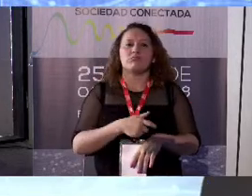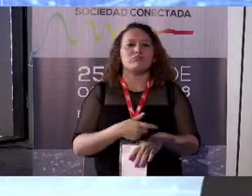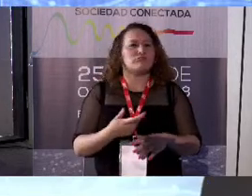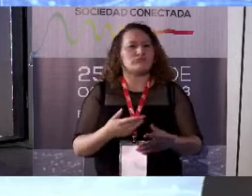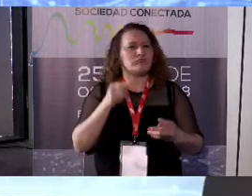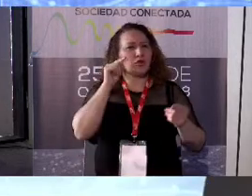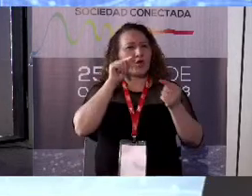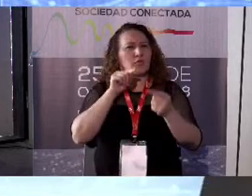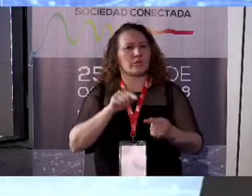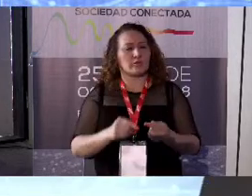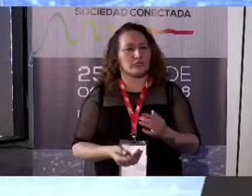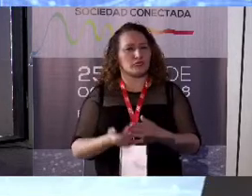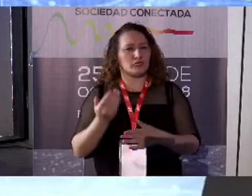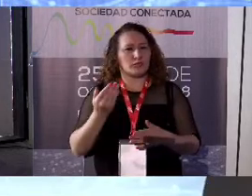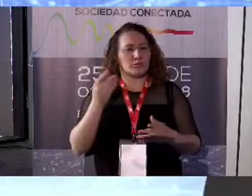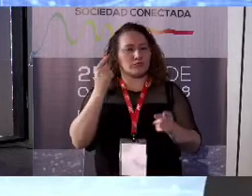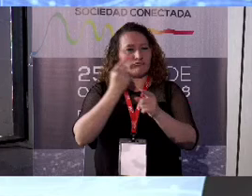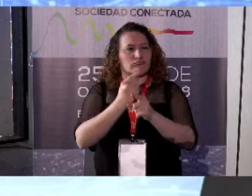nuevos objetivos